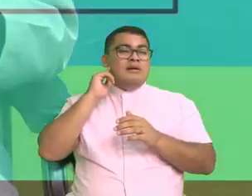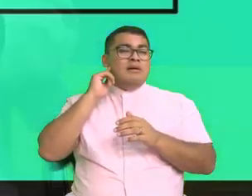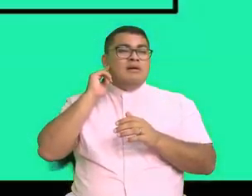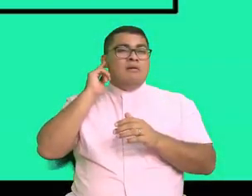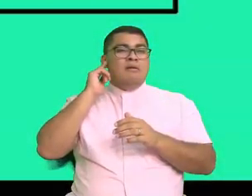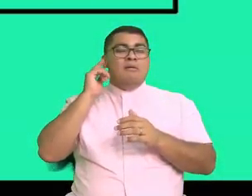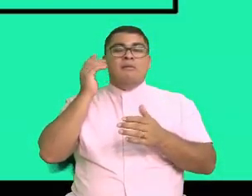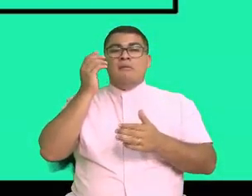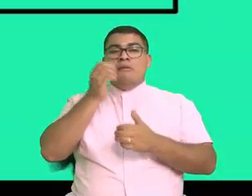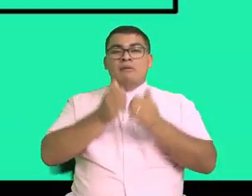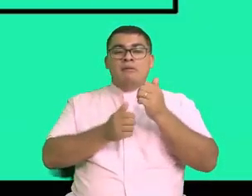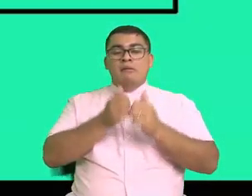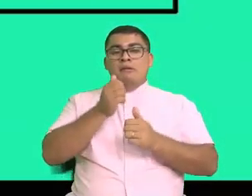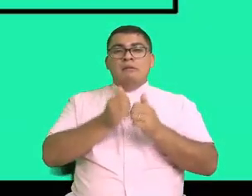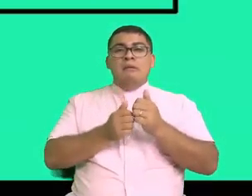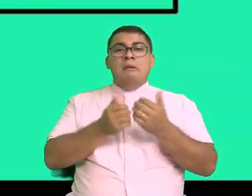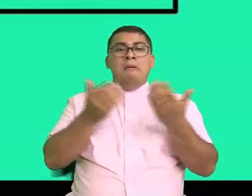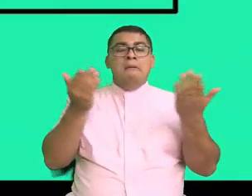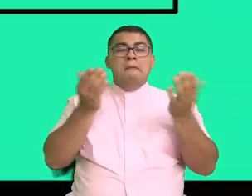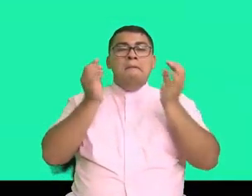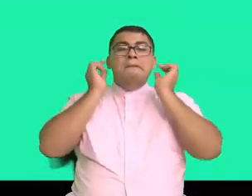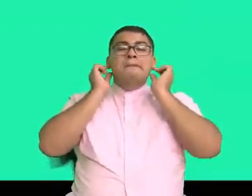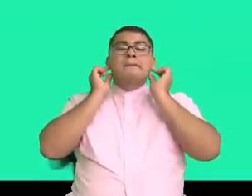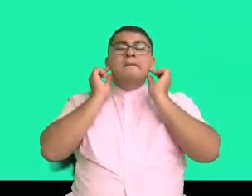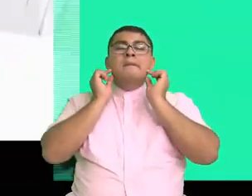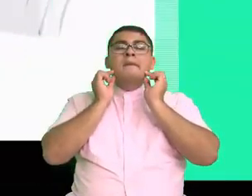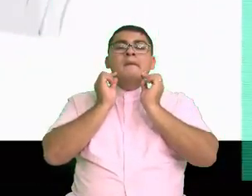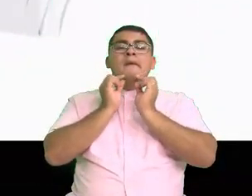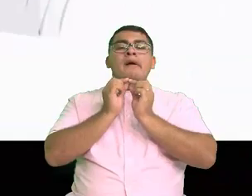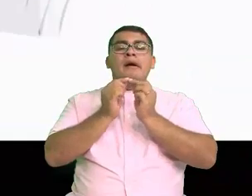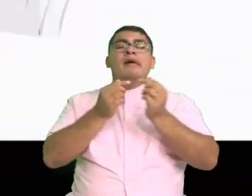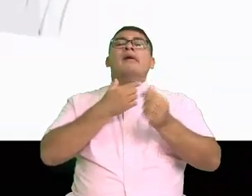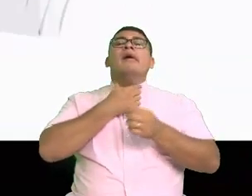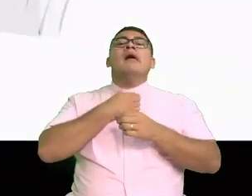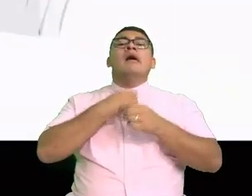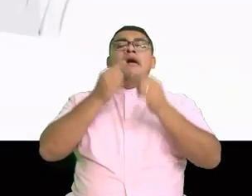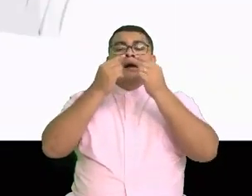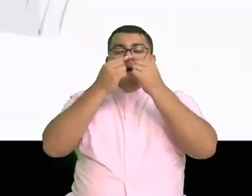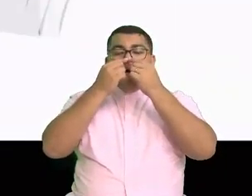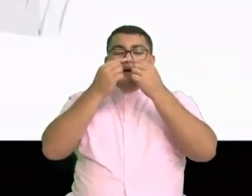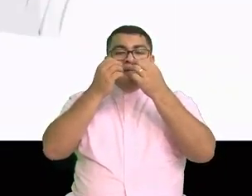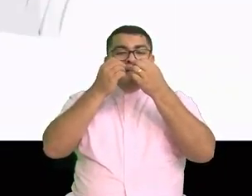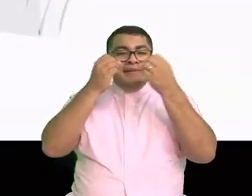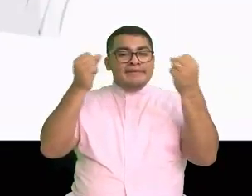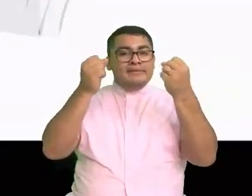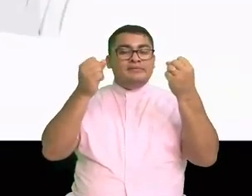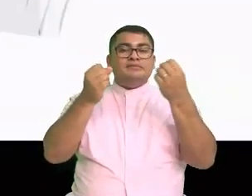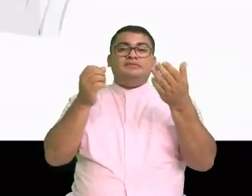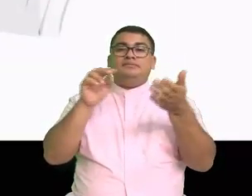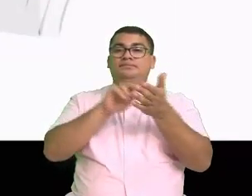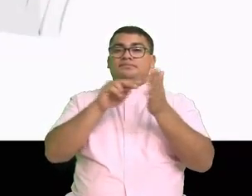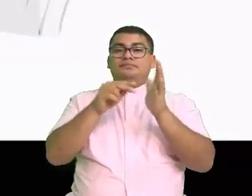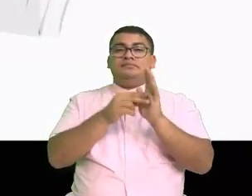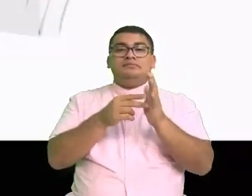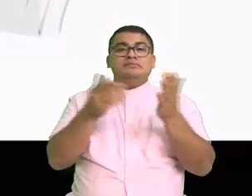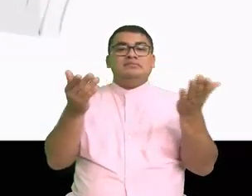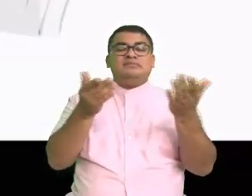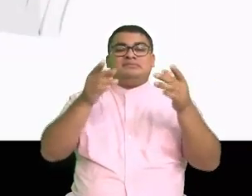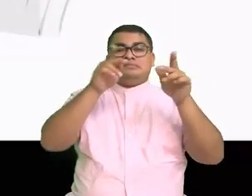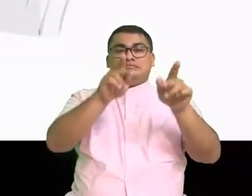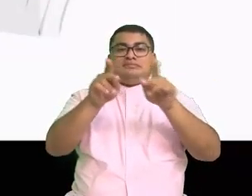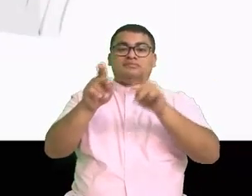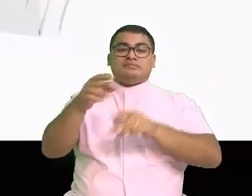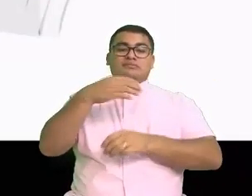esa apertura de la trompa de Eustaquio. ¿Ves? Pero esto se da generalmente cuando